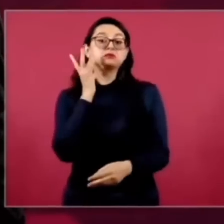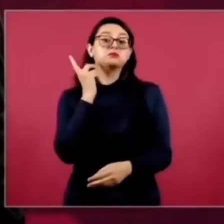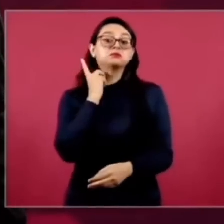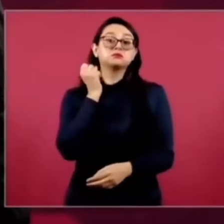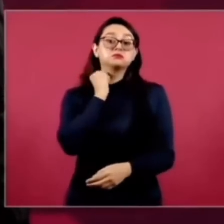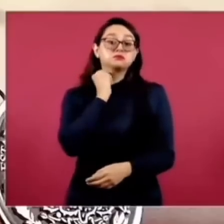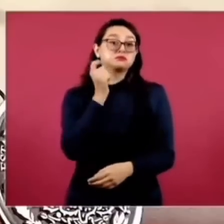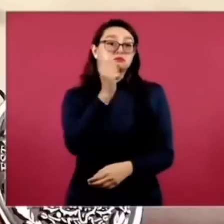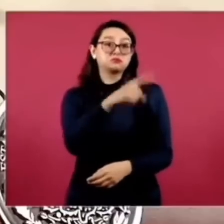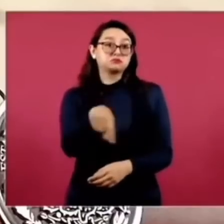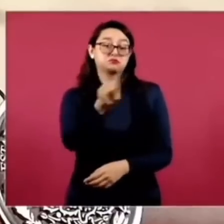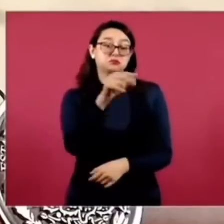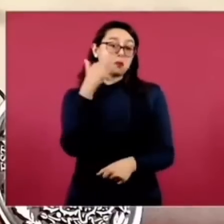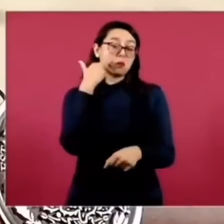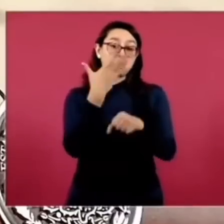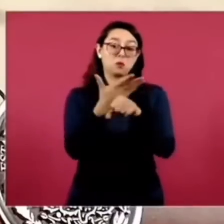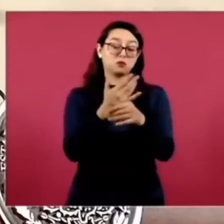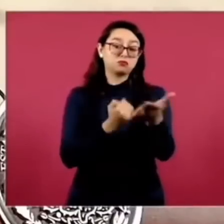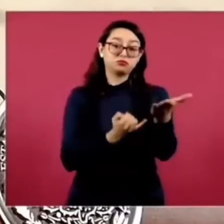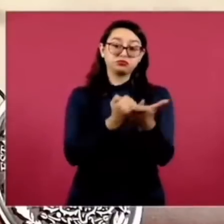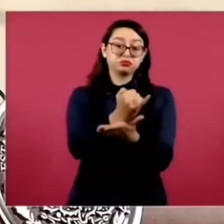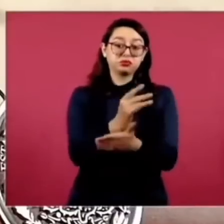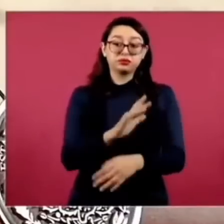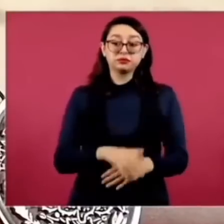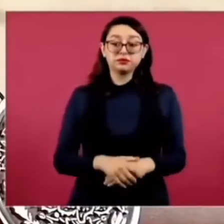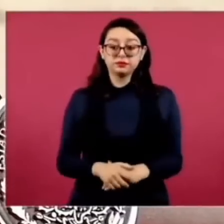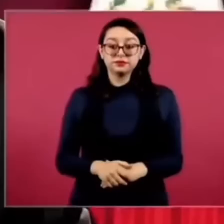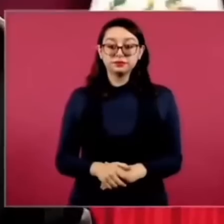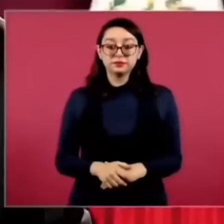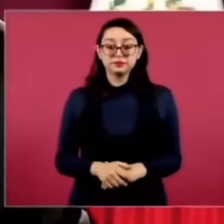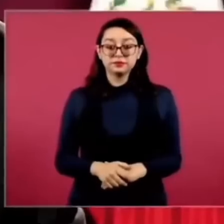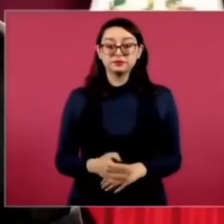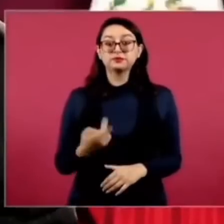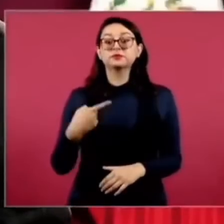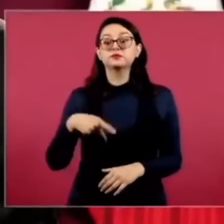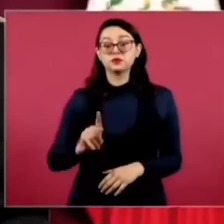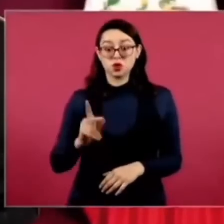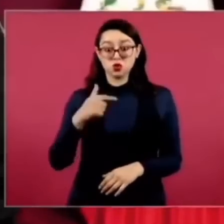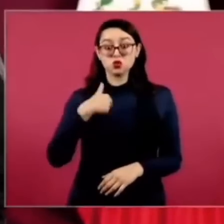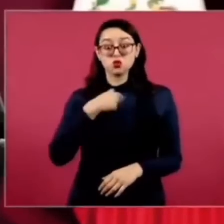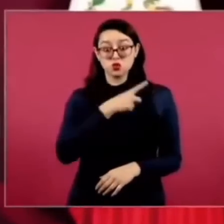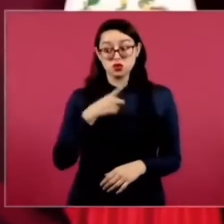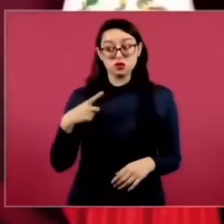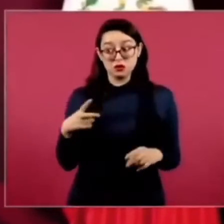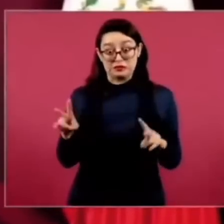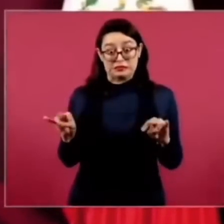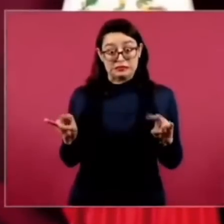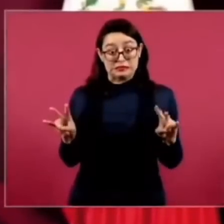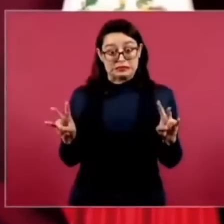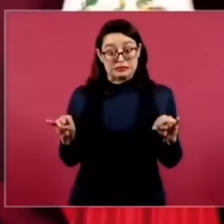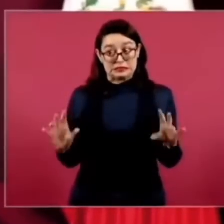Y sí tengo que andar con cuidado porque son